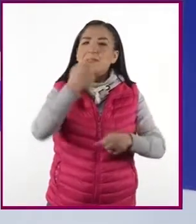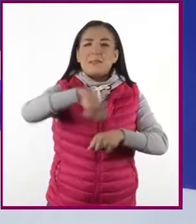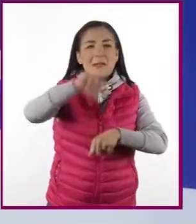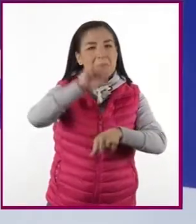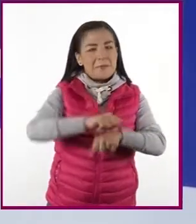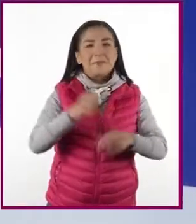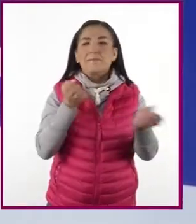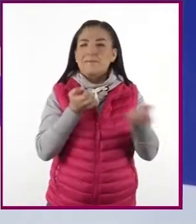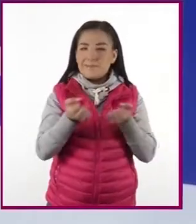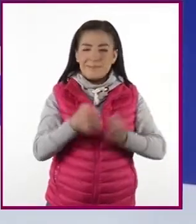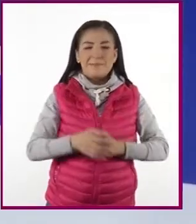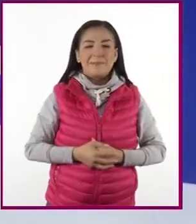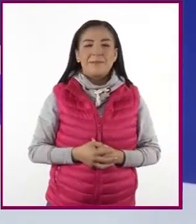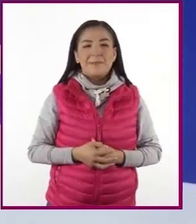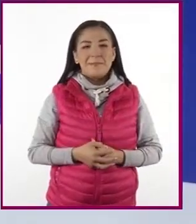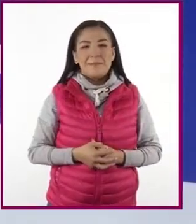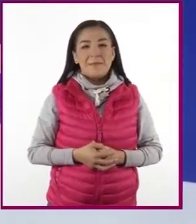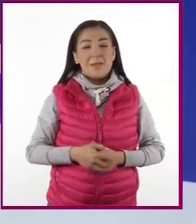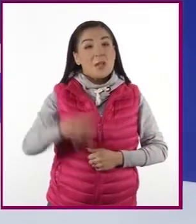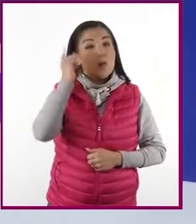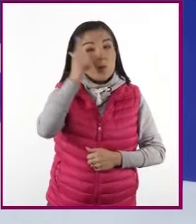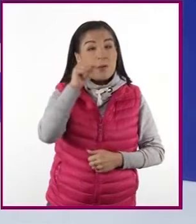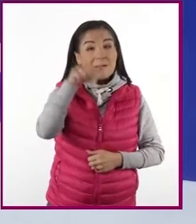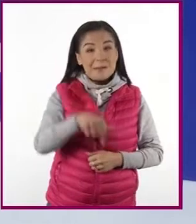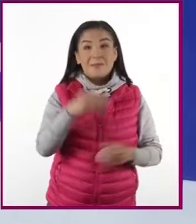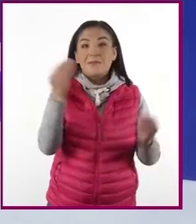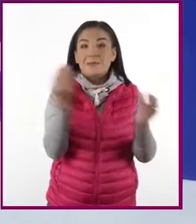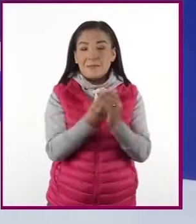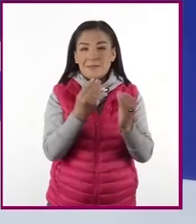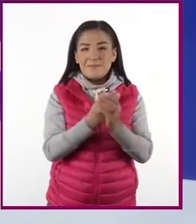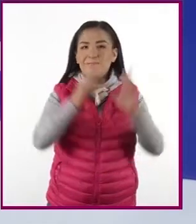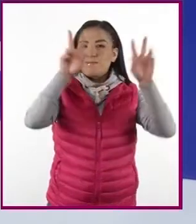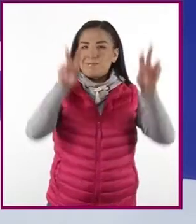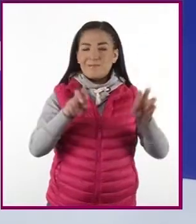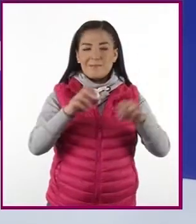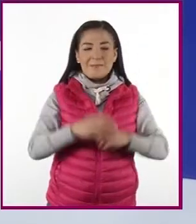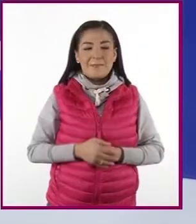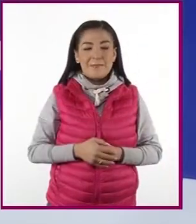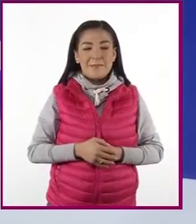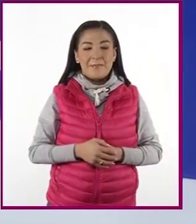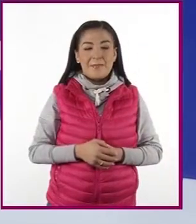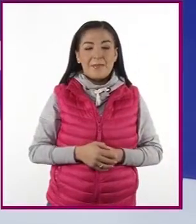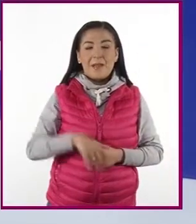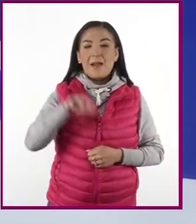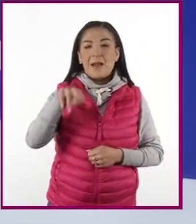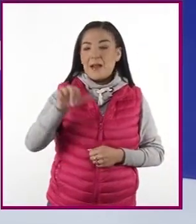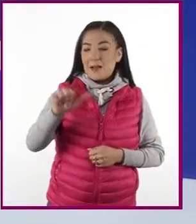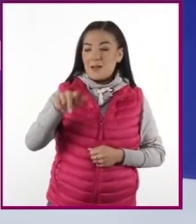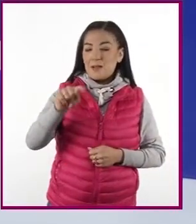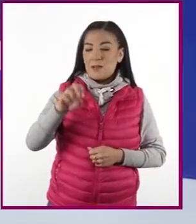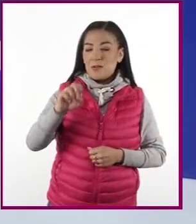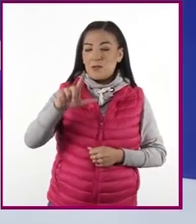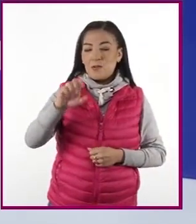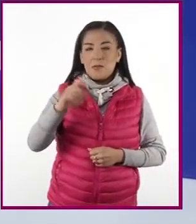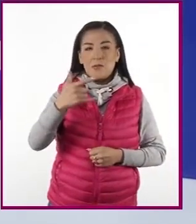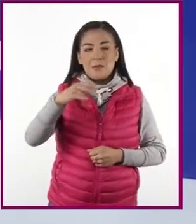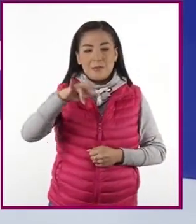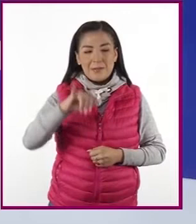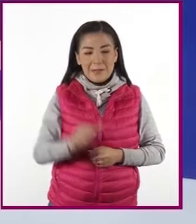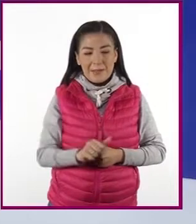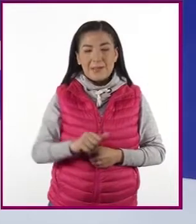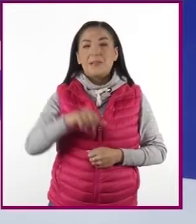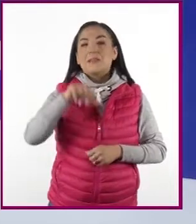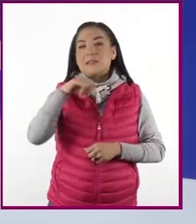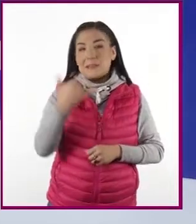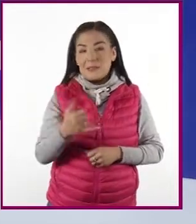Espero que esta sesión, titulada De Antologías y Prólogos, te invito a una lectura, resulte